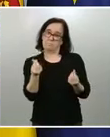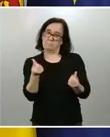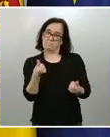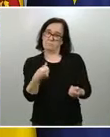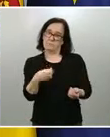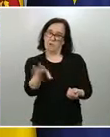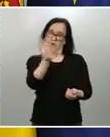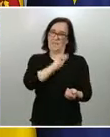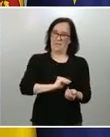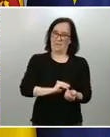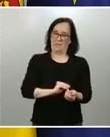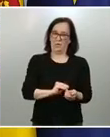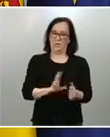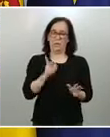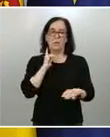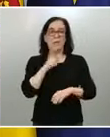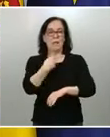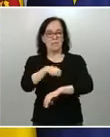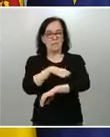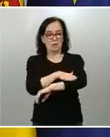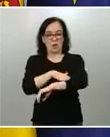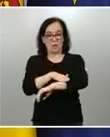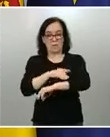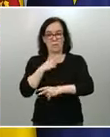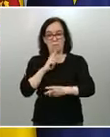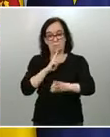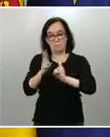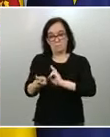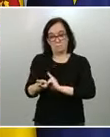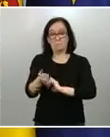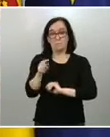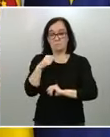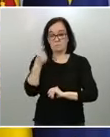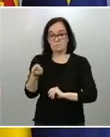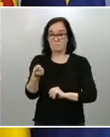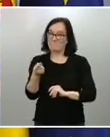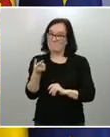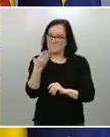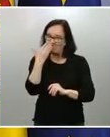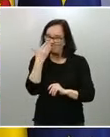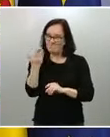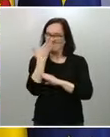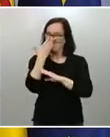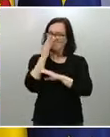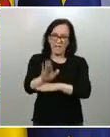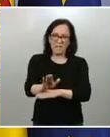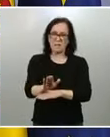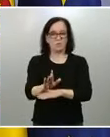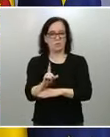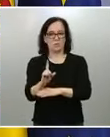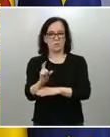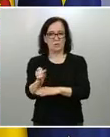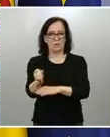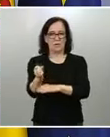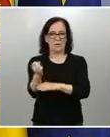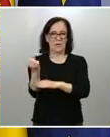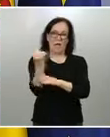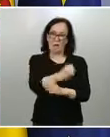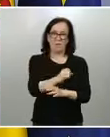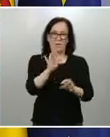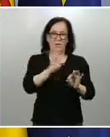presidente el gobierno ya le ha advertido que esa actitud de no apoyar la prórroga del estado de alarma